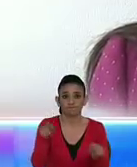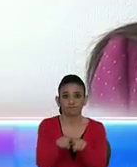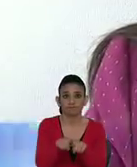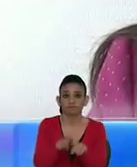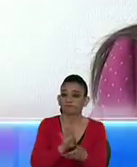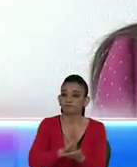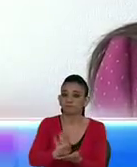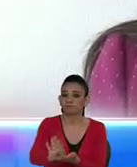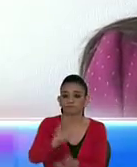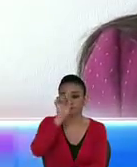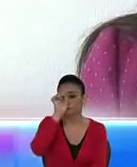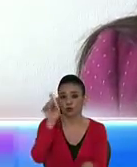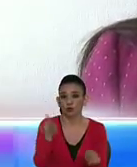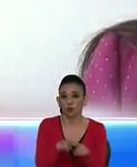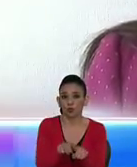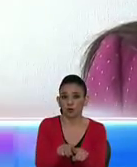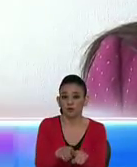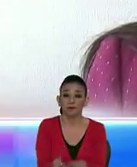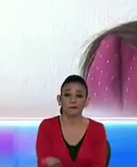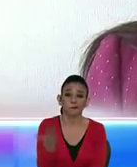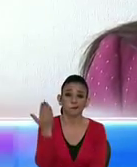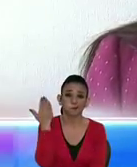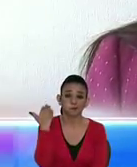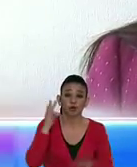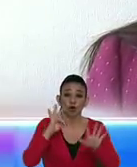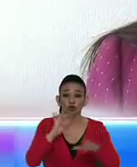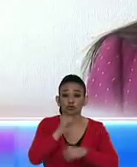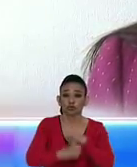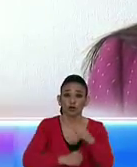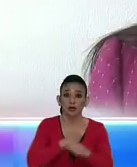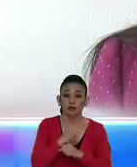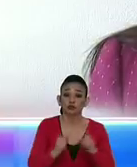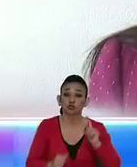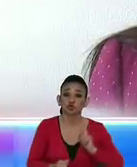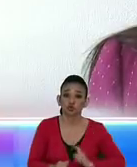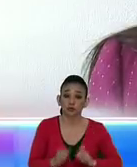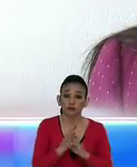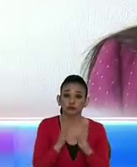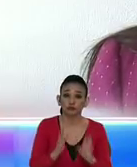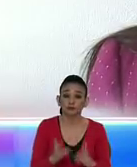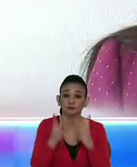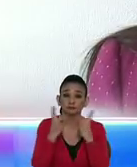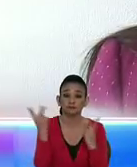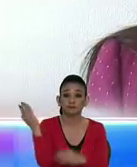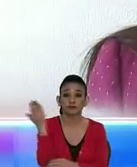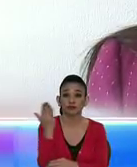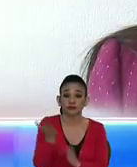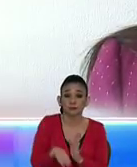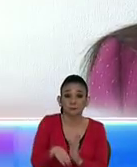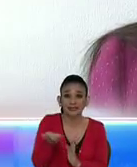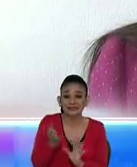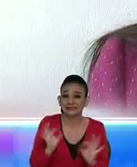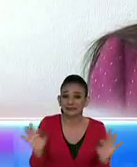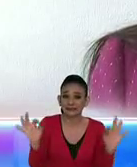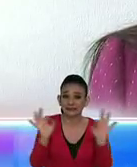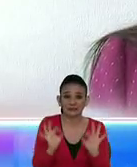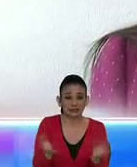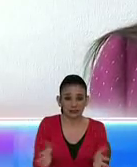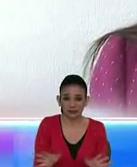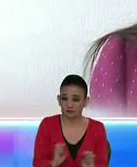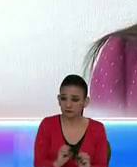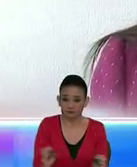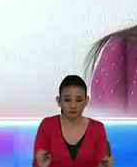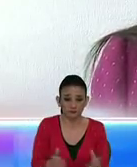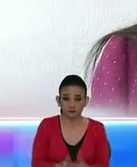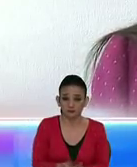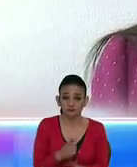pues, que desde hace 8 años los sueldos de los servidores públicos y de los maestros no han sido revisados. Nosotros